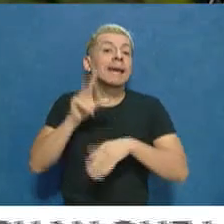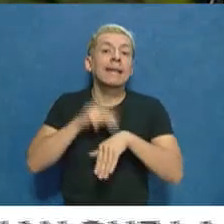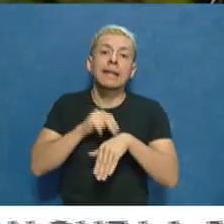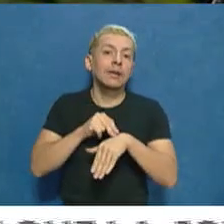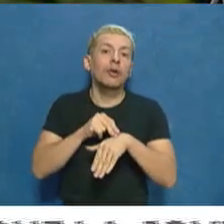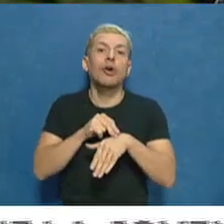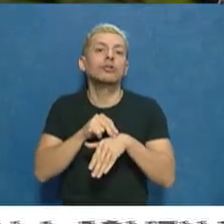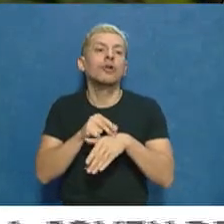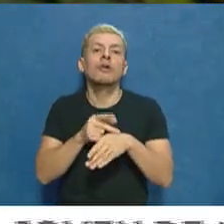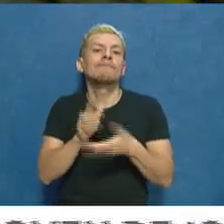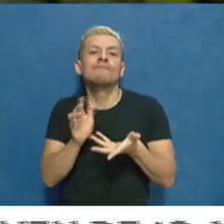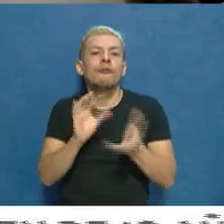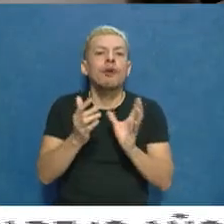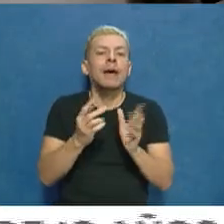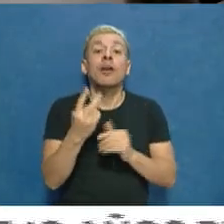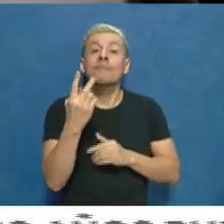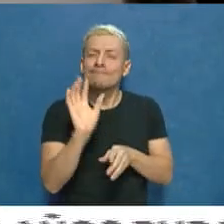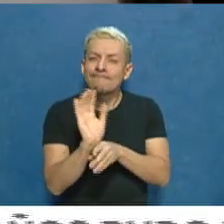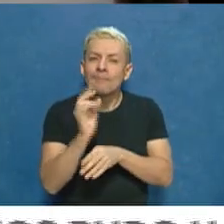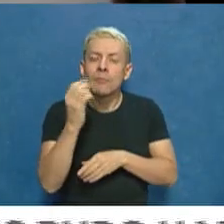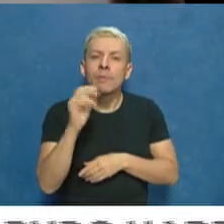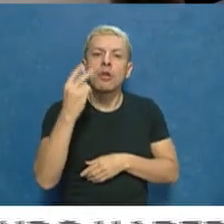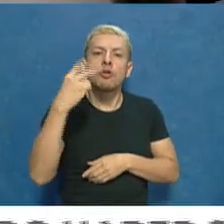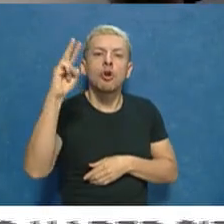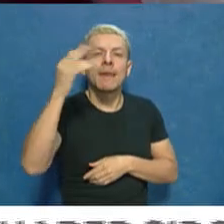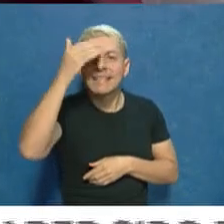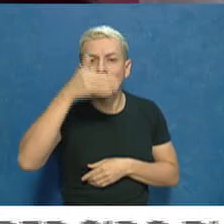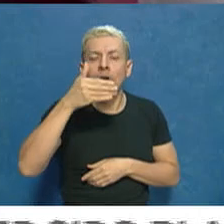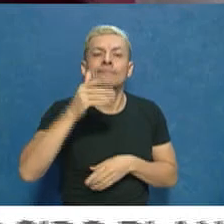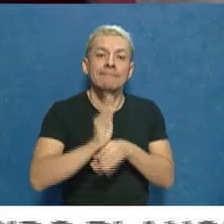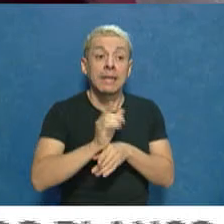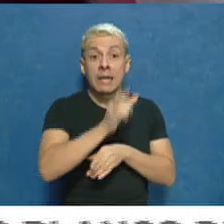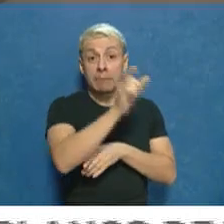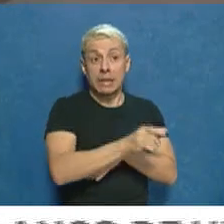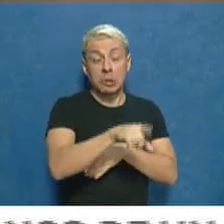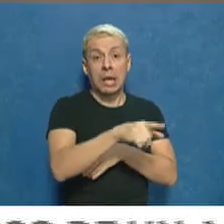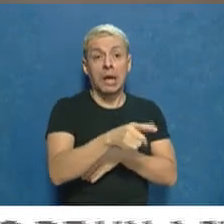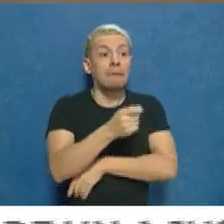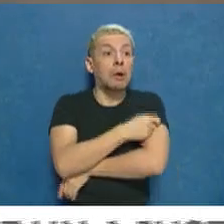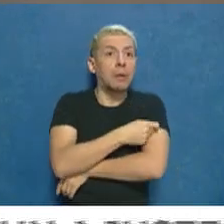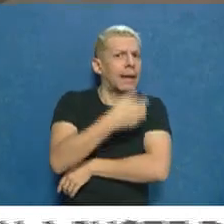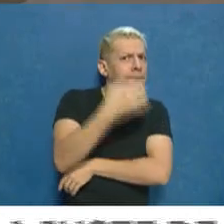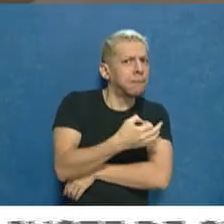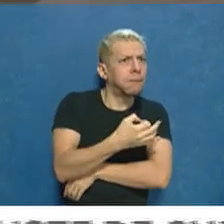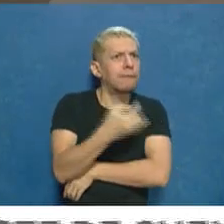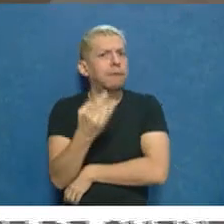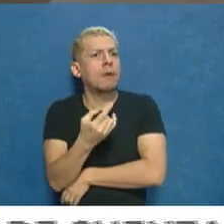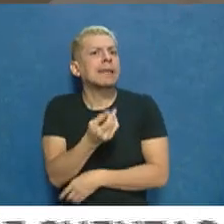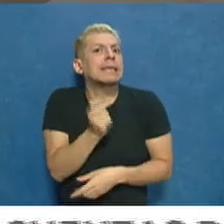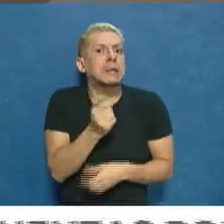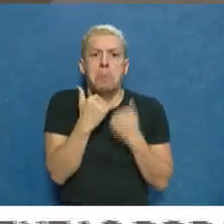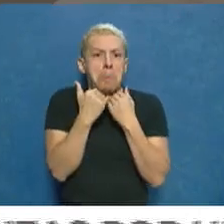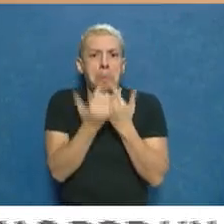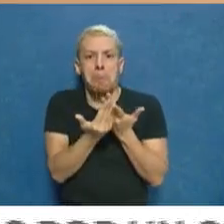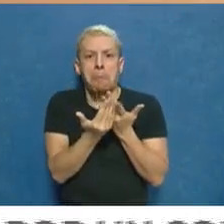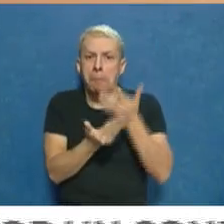aleatorizado, doble ciego. ¿Y esto qué significa? Que ni el participante ni nosotros sabemos a quién le toca vacuna o a quién